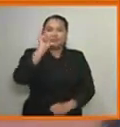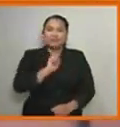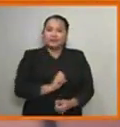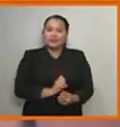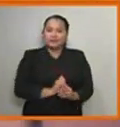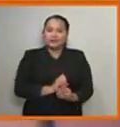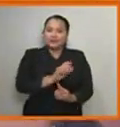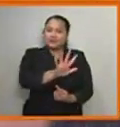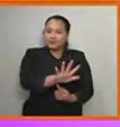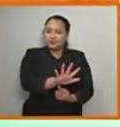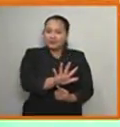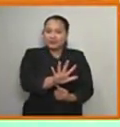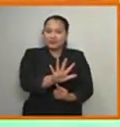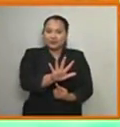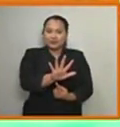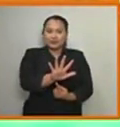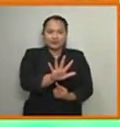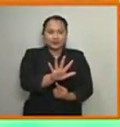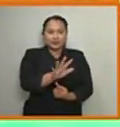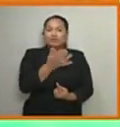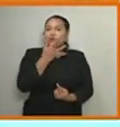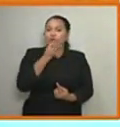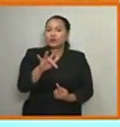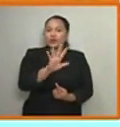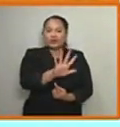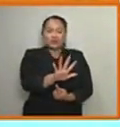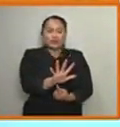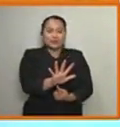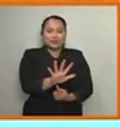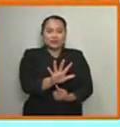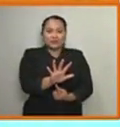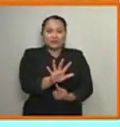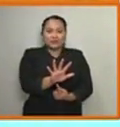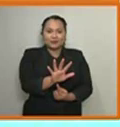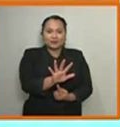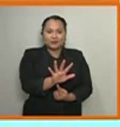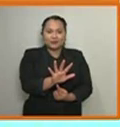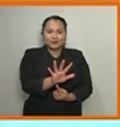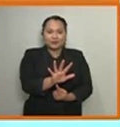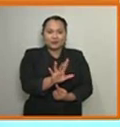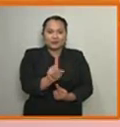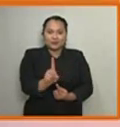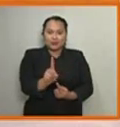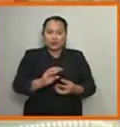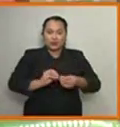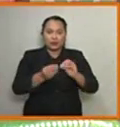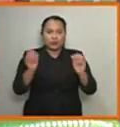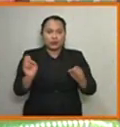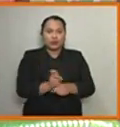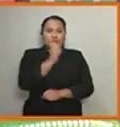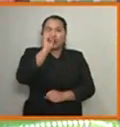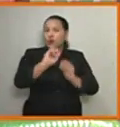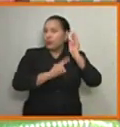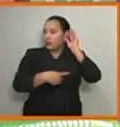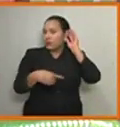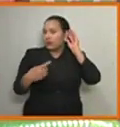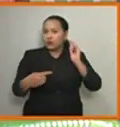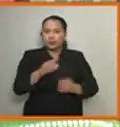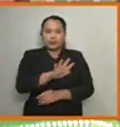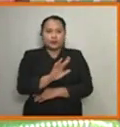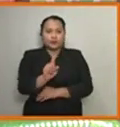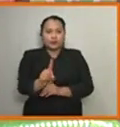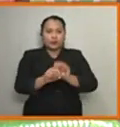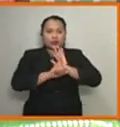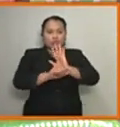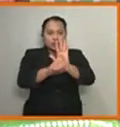es el 5. Segundo dígito, suerte, porque este es el 1. El número favorecido para la diaria es el